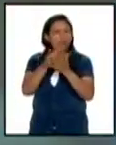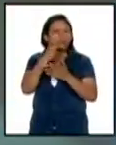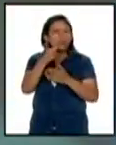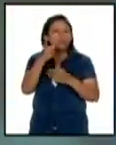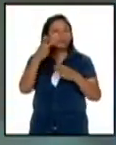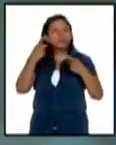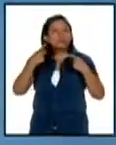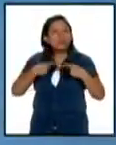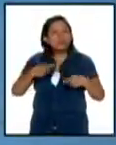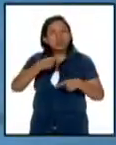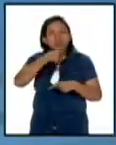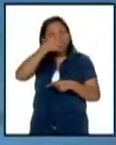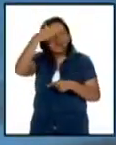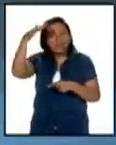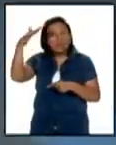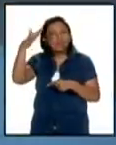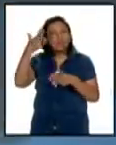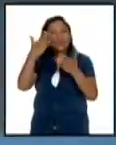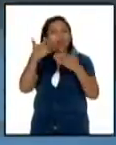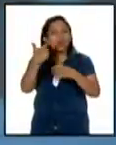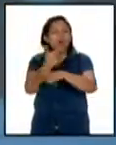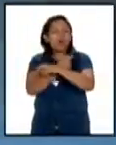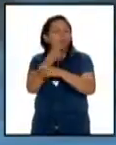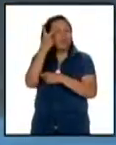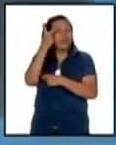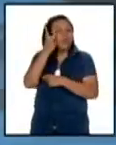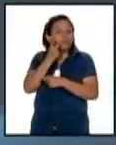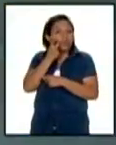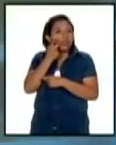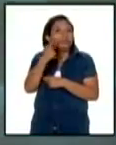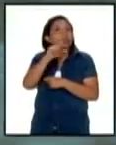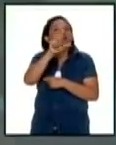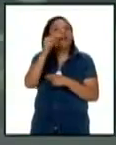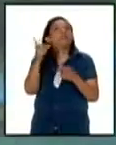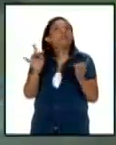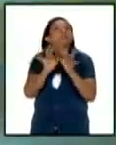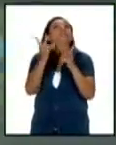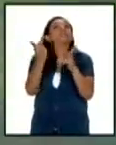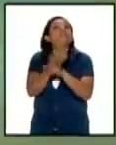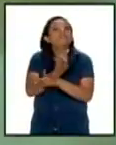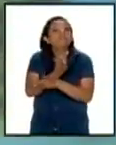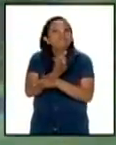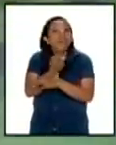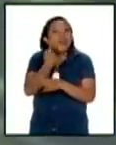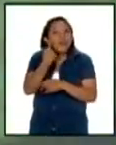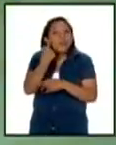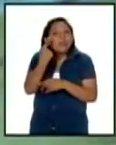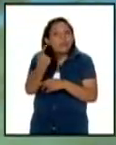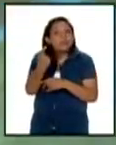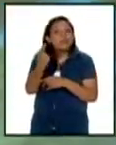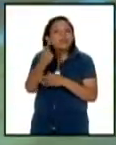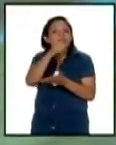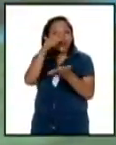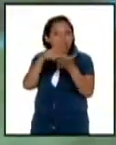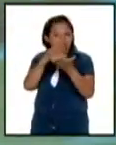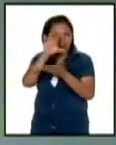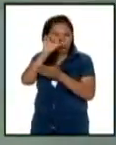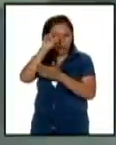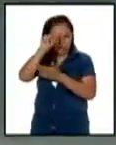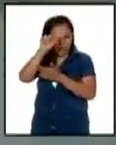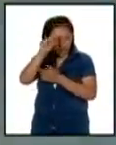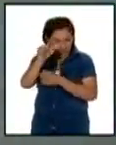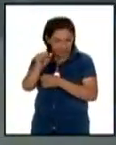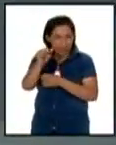Personas Adultas Mayores Sin Anestesia. Pero, ¿qué creen que ocurrió? Pues lo que ocurrió es que se nos atravesó con parte, ¿no?